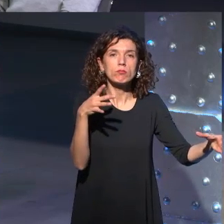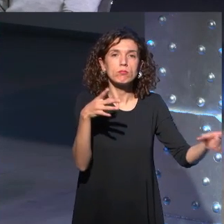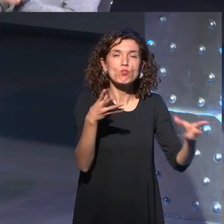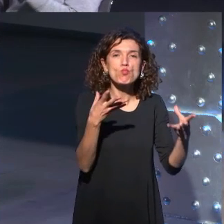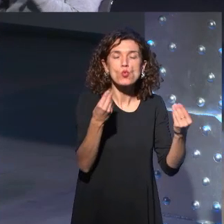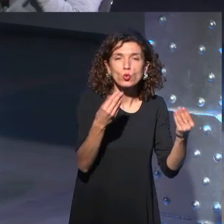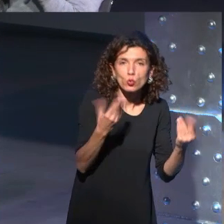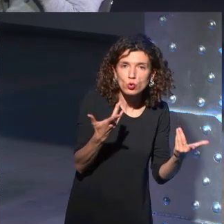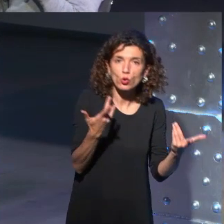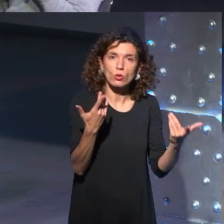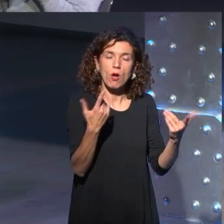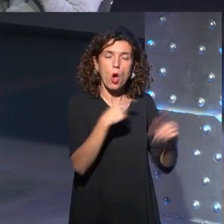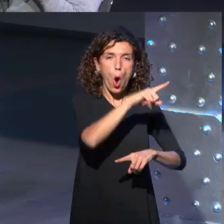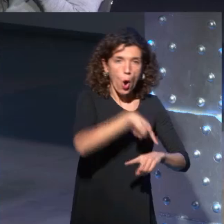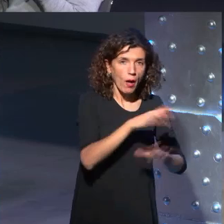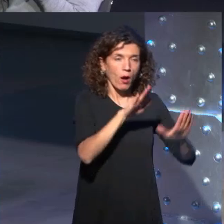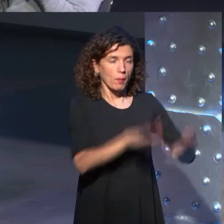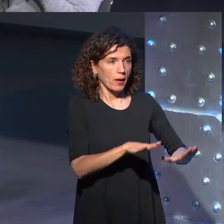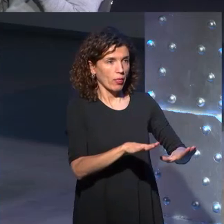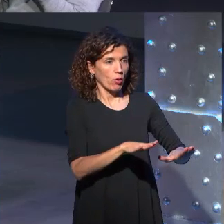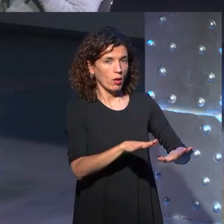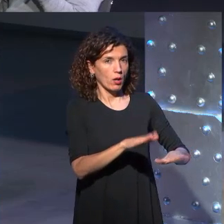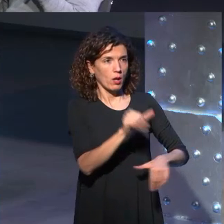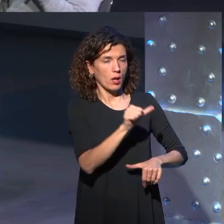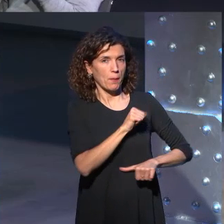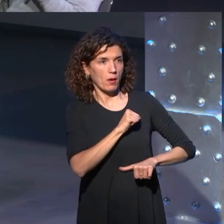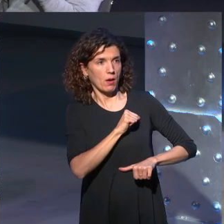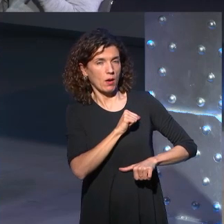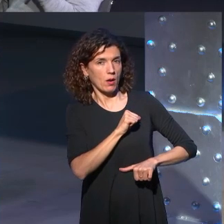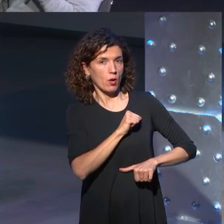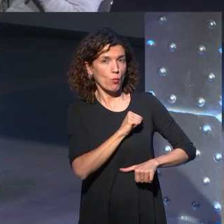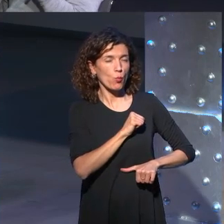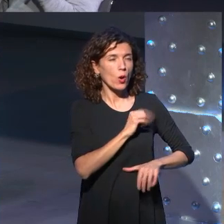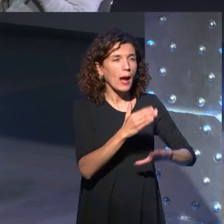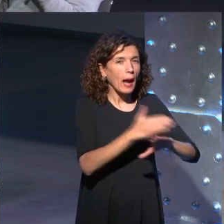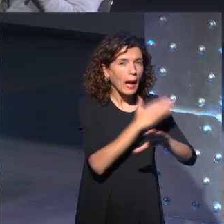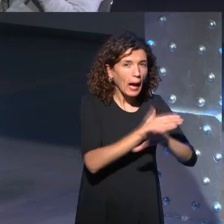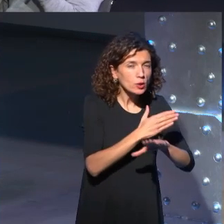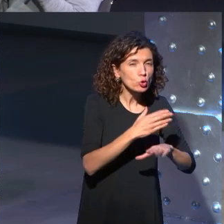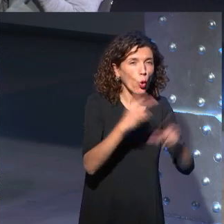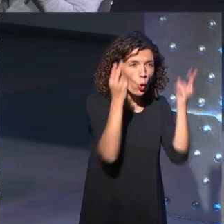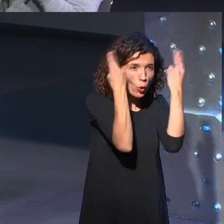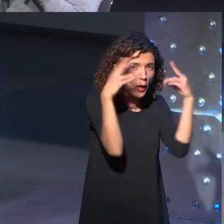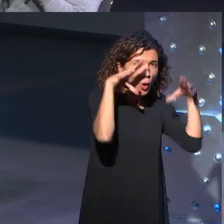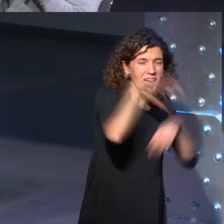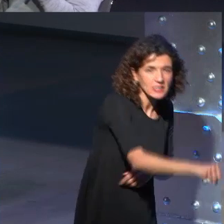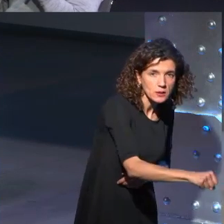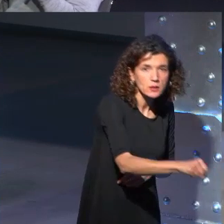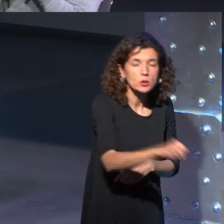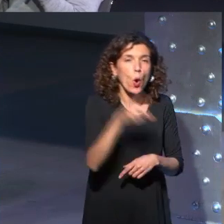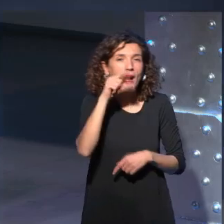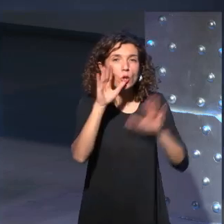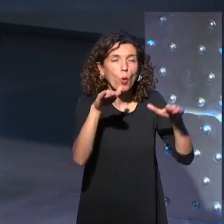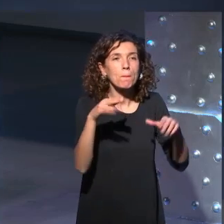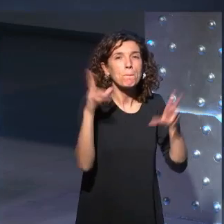inmóvil muchas horas y ves cómo un gato montés mata a un conejo, cómo un halcón mata a una